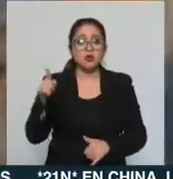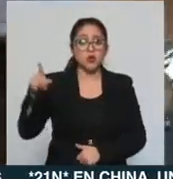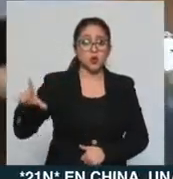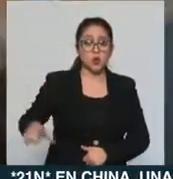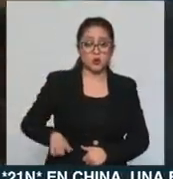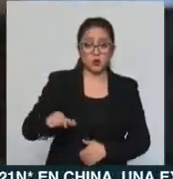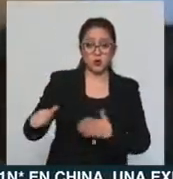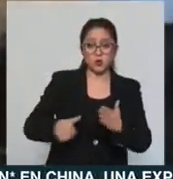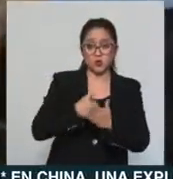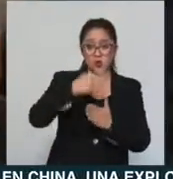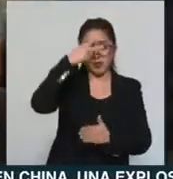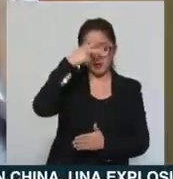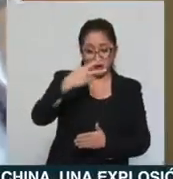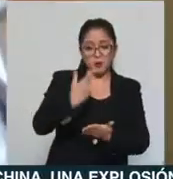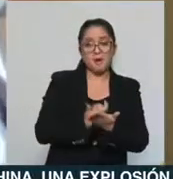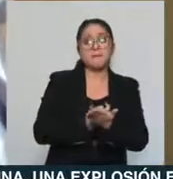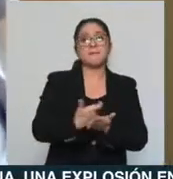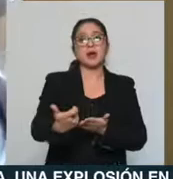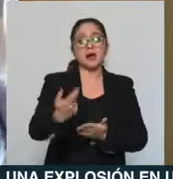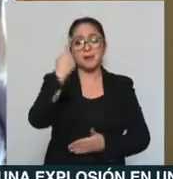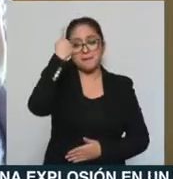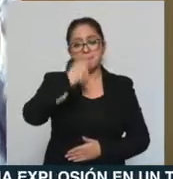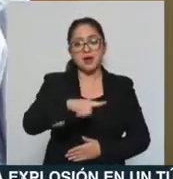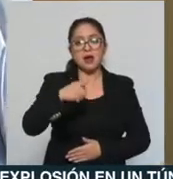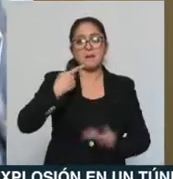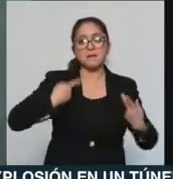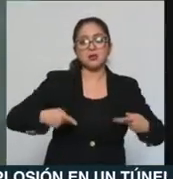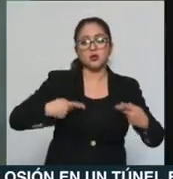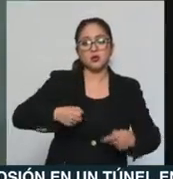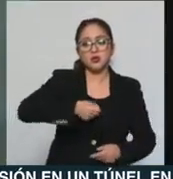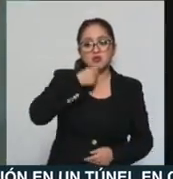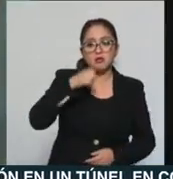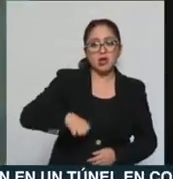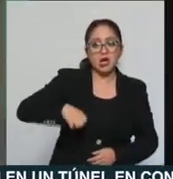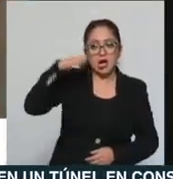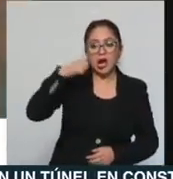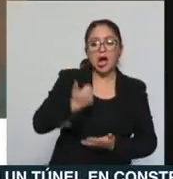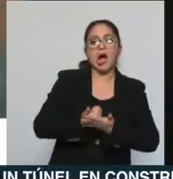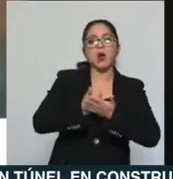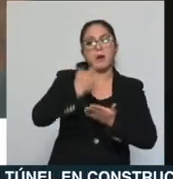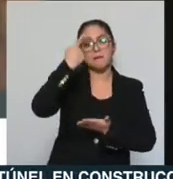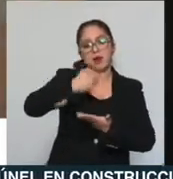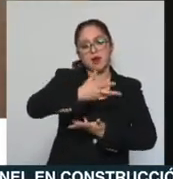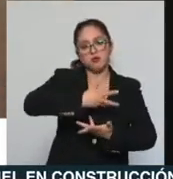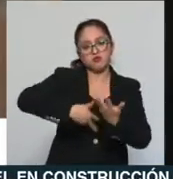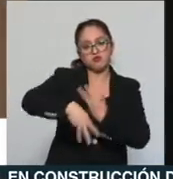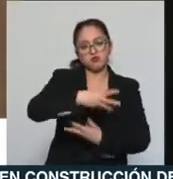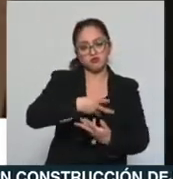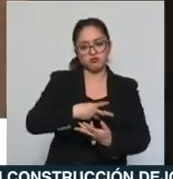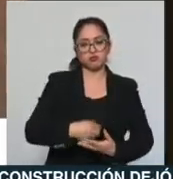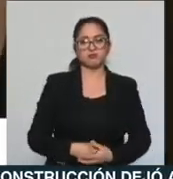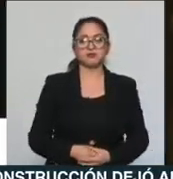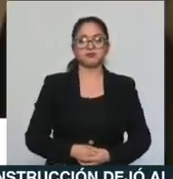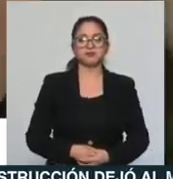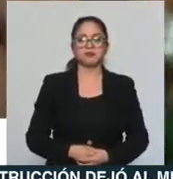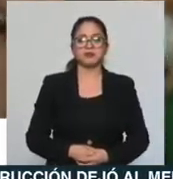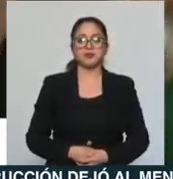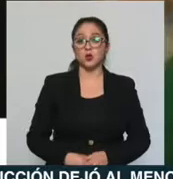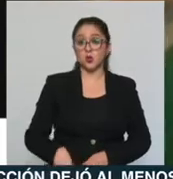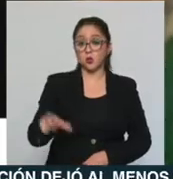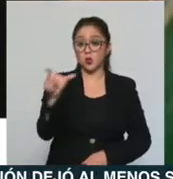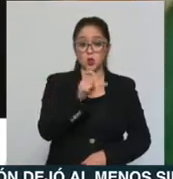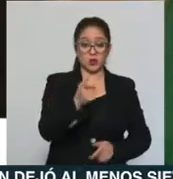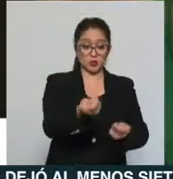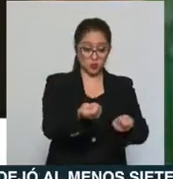otorga a los adultos mayores le ayudó a solventar sus gastos. Ahora que me dieron mi tarjeta,